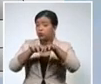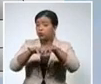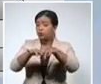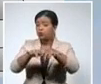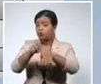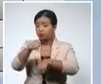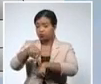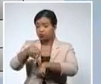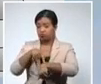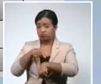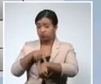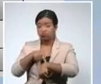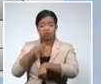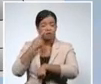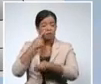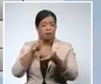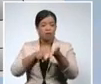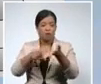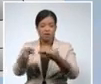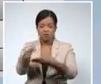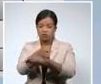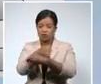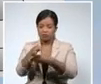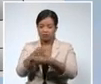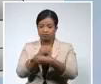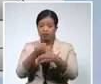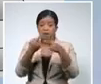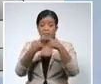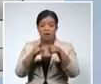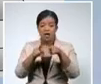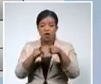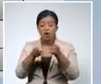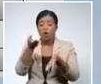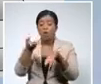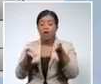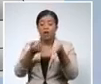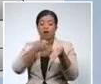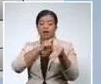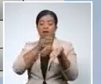provincia, pero que son 30 casos menos en comparación